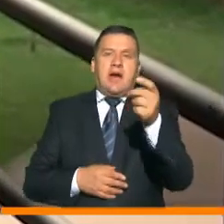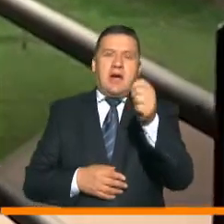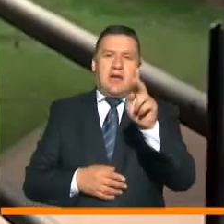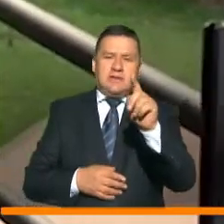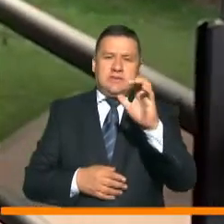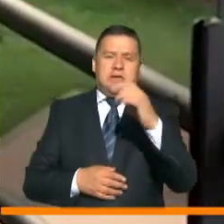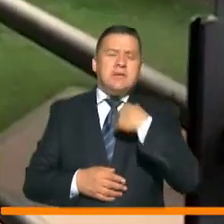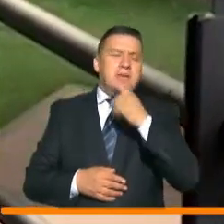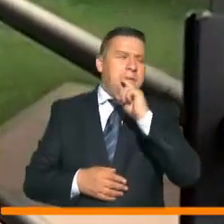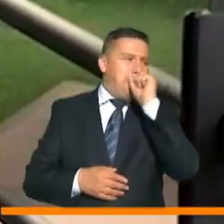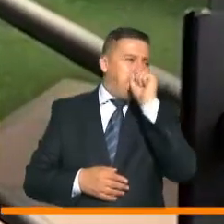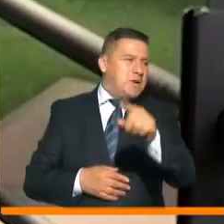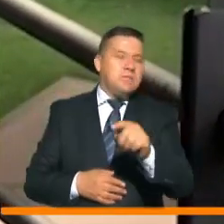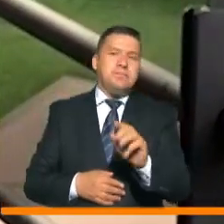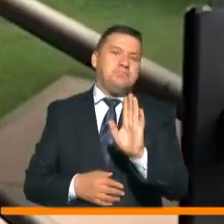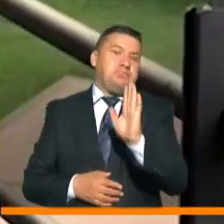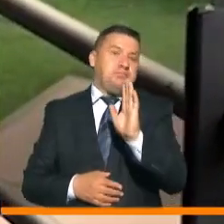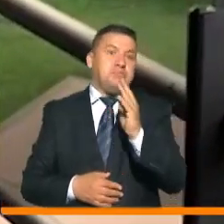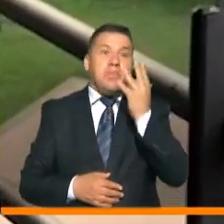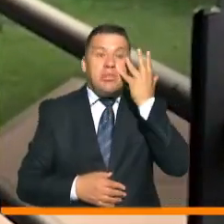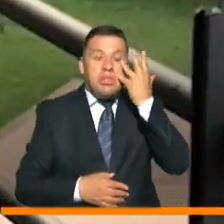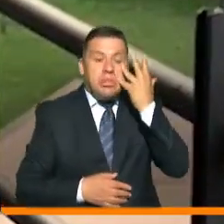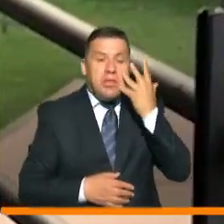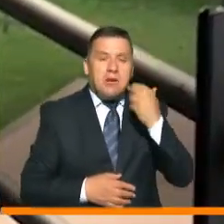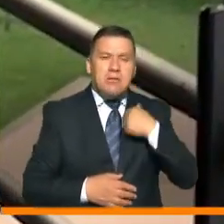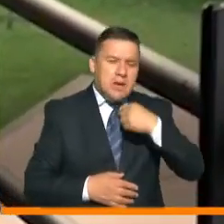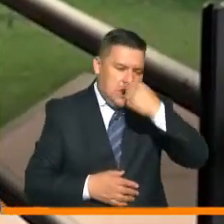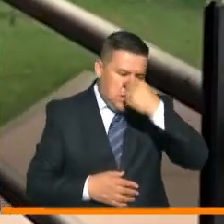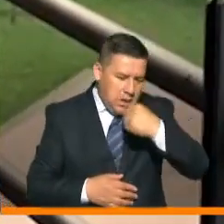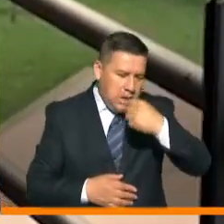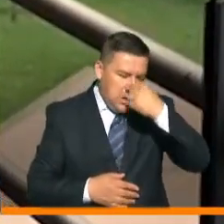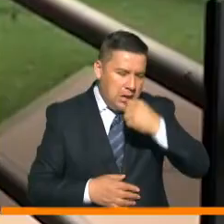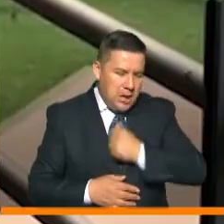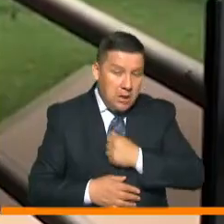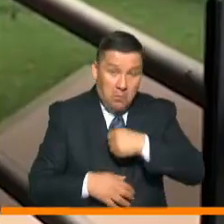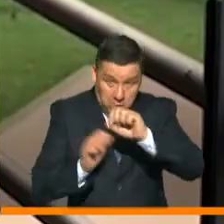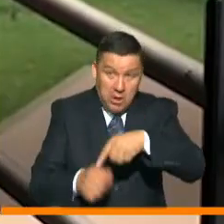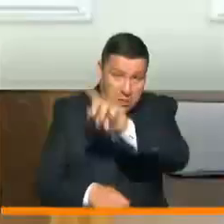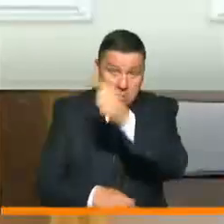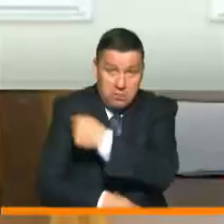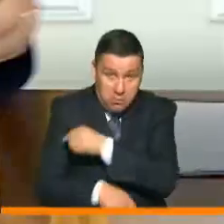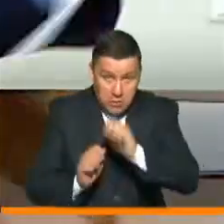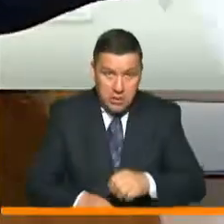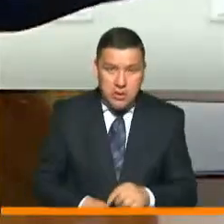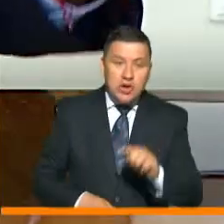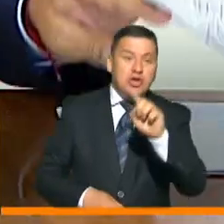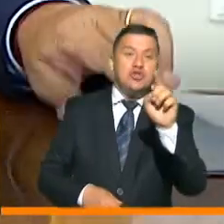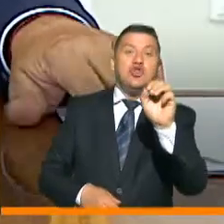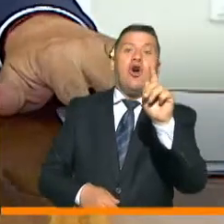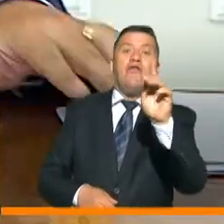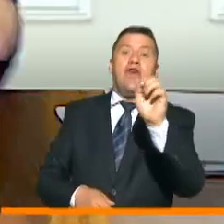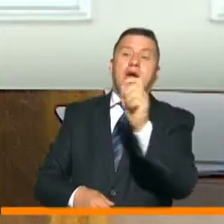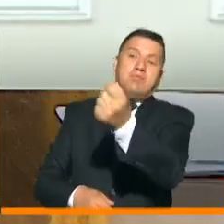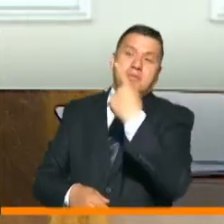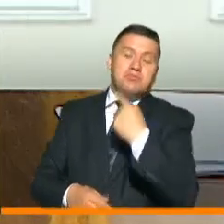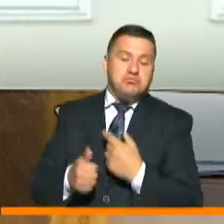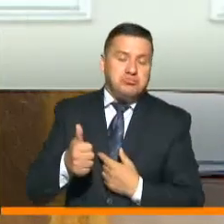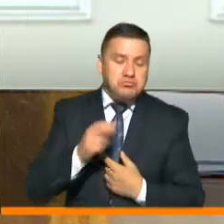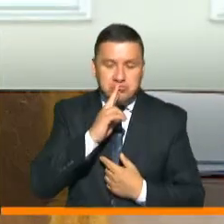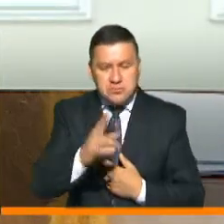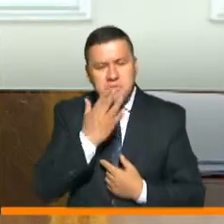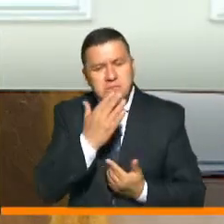y tengo una pregunta. Si en los últimos días he tenido gripa, ¿me puedo vacunar? Sofía, buena pregunta. Lo que se